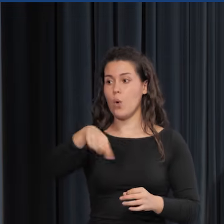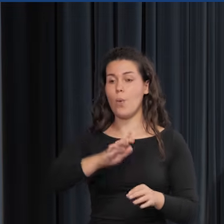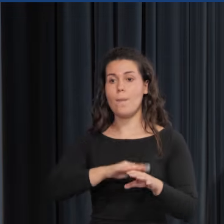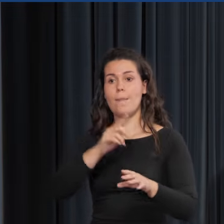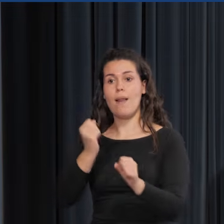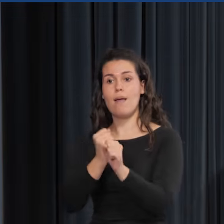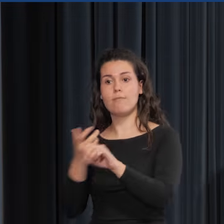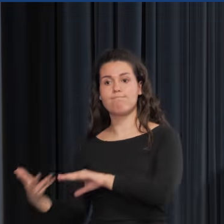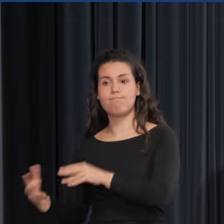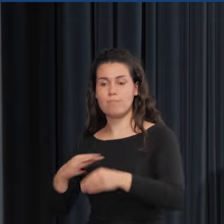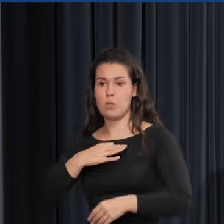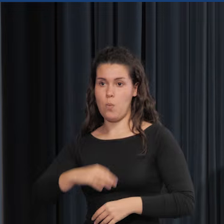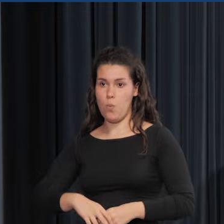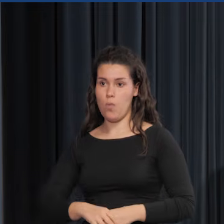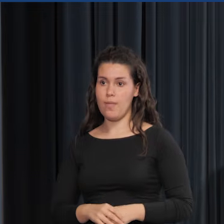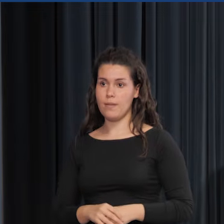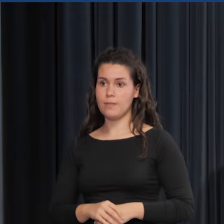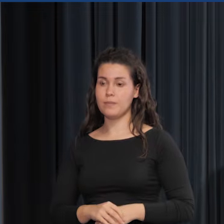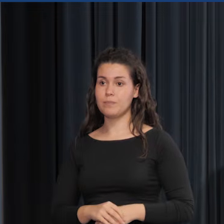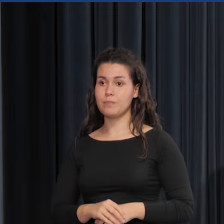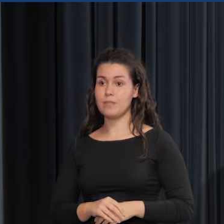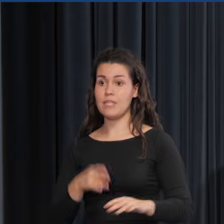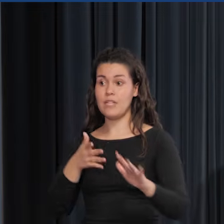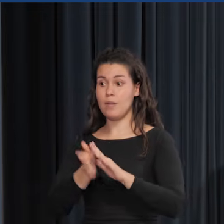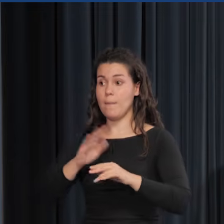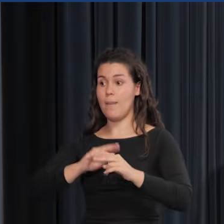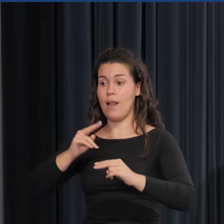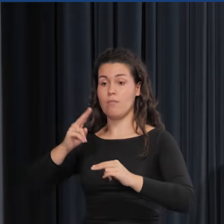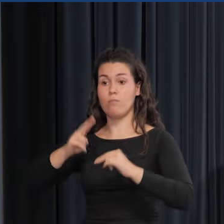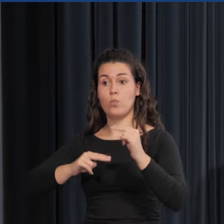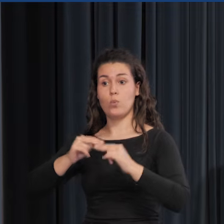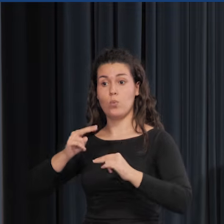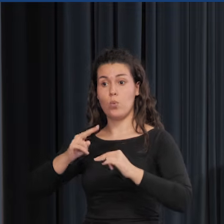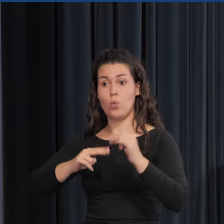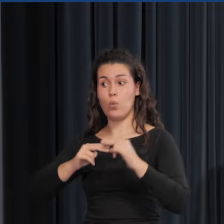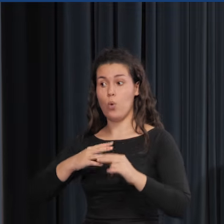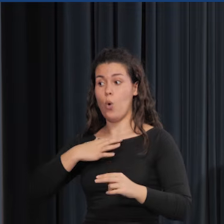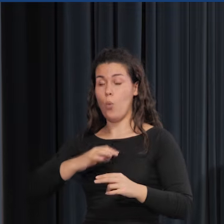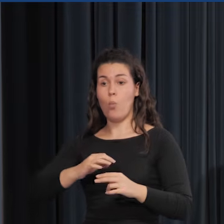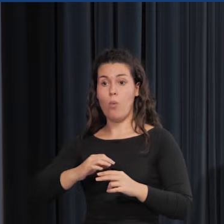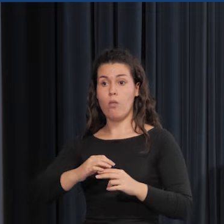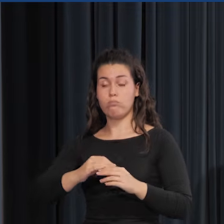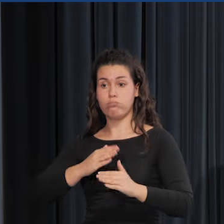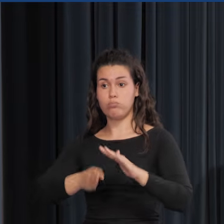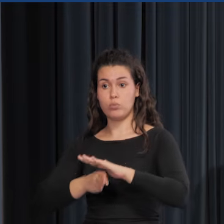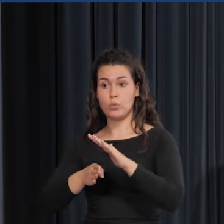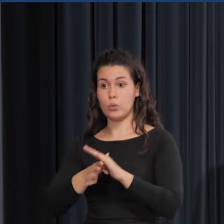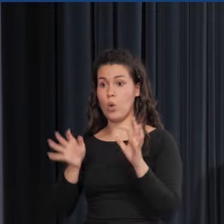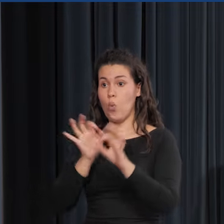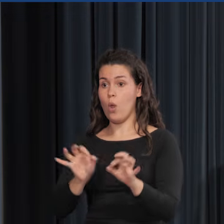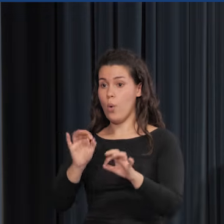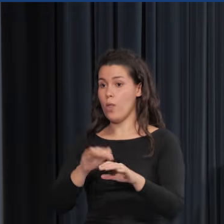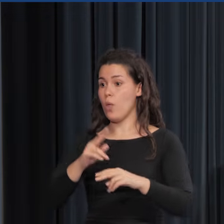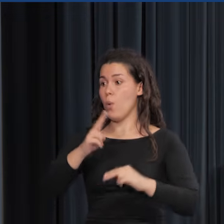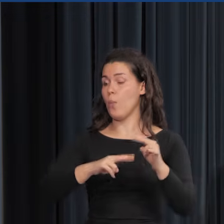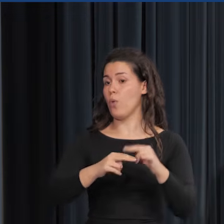no sea la que inicialmente se puso, sino que está actualizada a lo largo de todo el ciclo de vida del activo. Esa información va evolucionando, no es como el proyecto tradicional donde